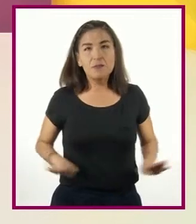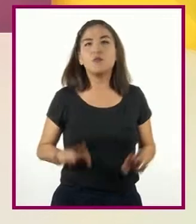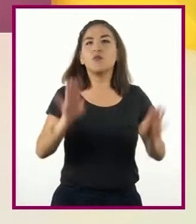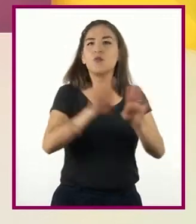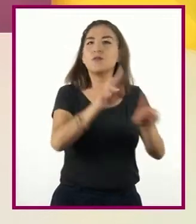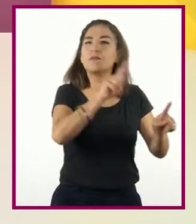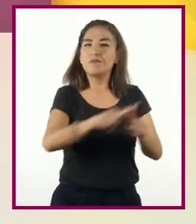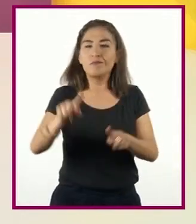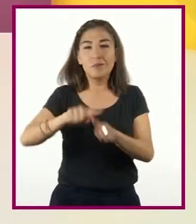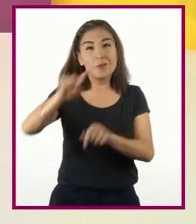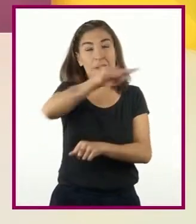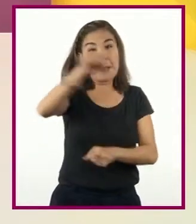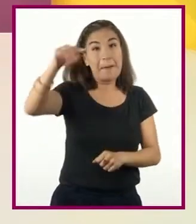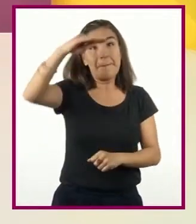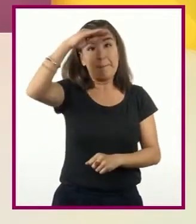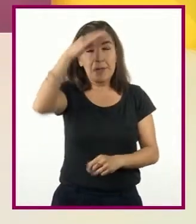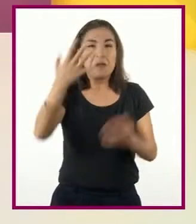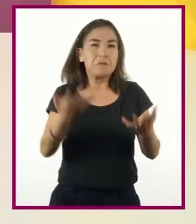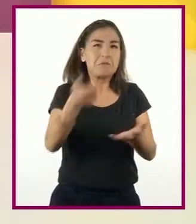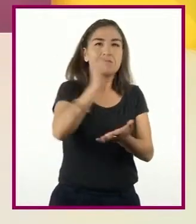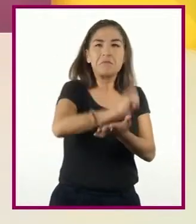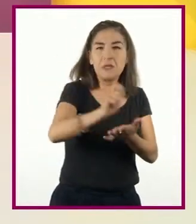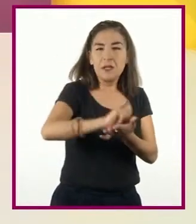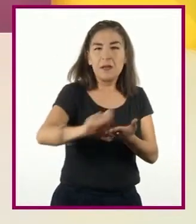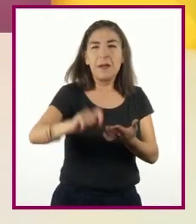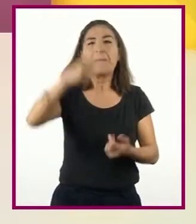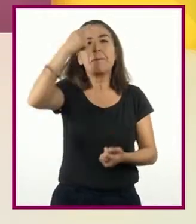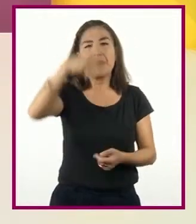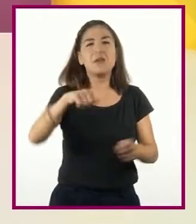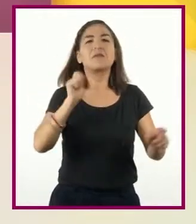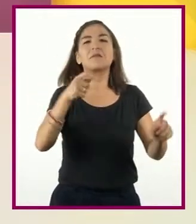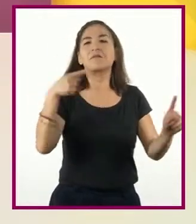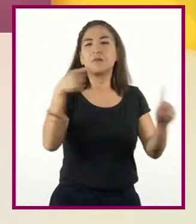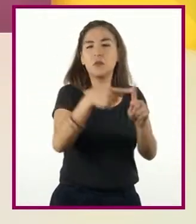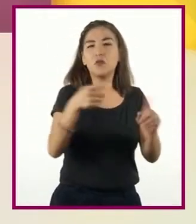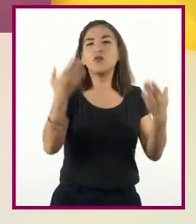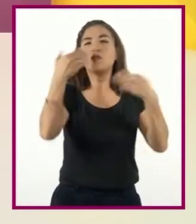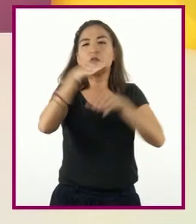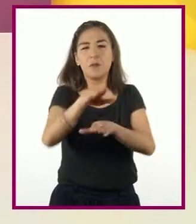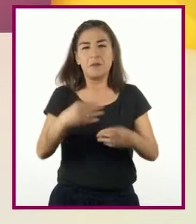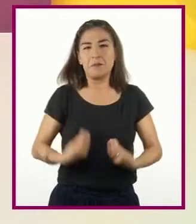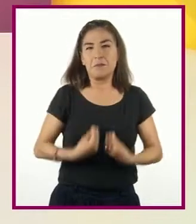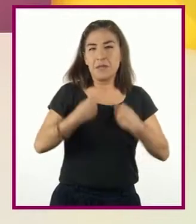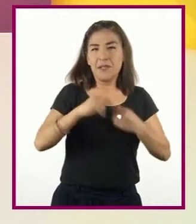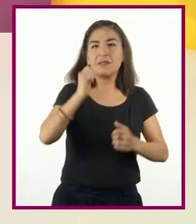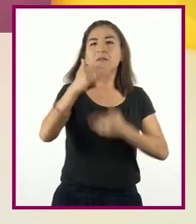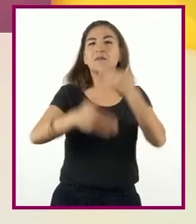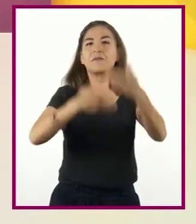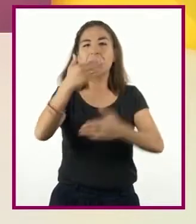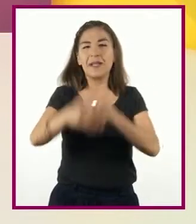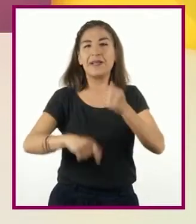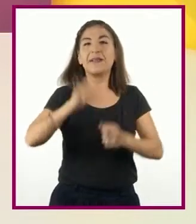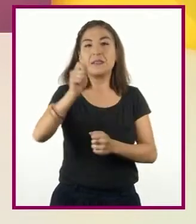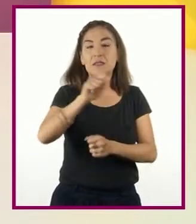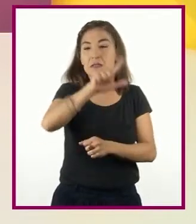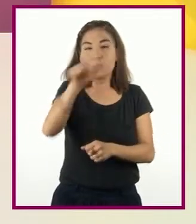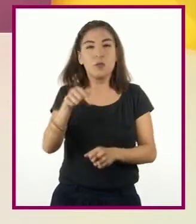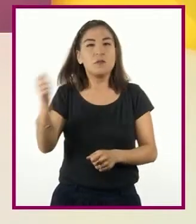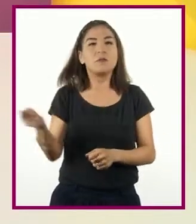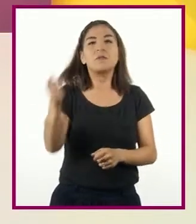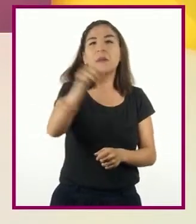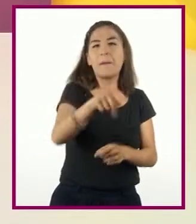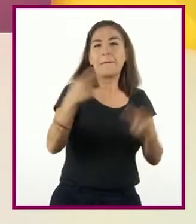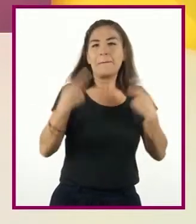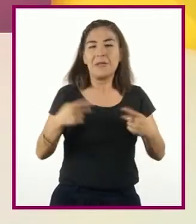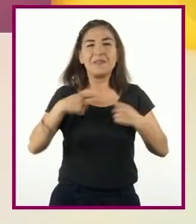rasgos que estén pensando o escriban hará referencia a aspectos que tienen que ver con la influencia que han recibido de las personas